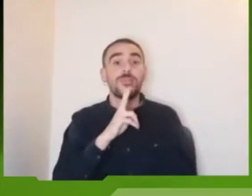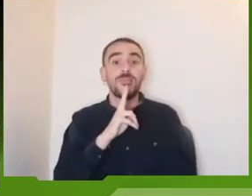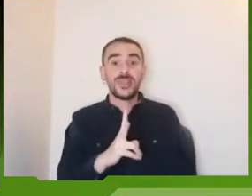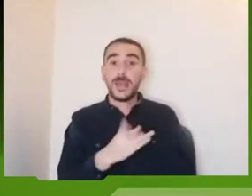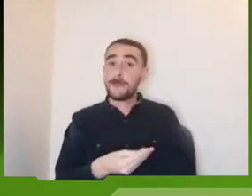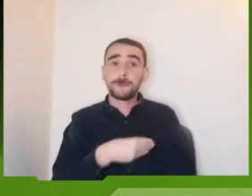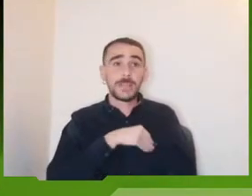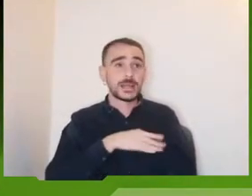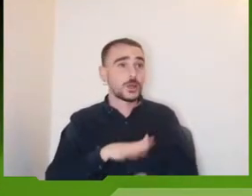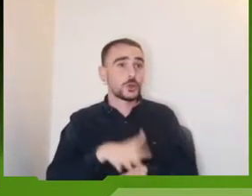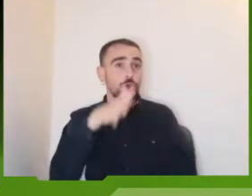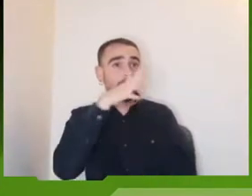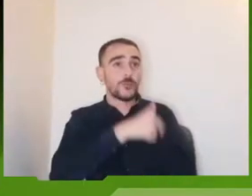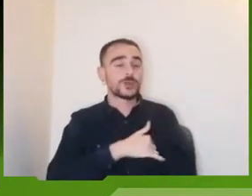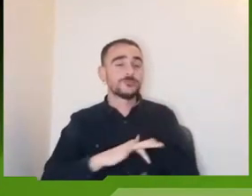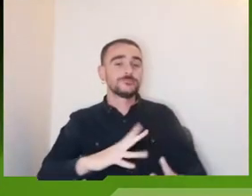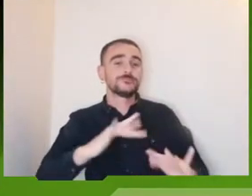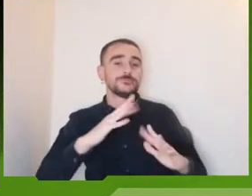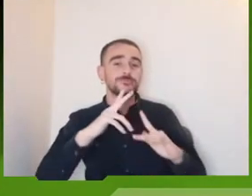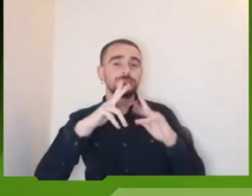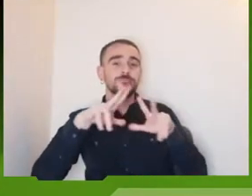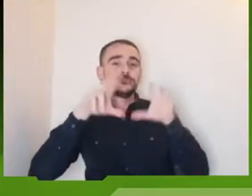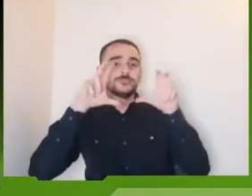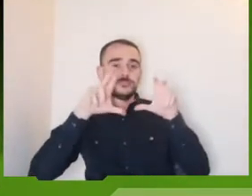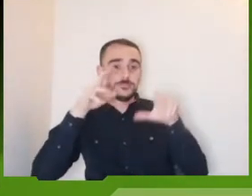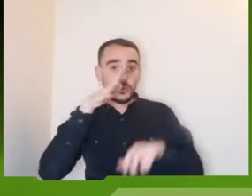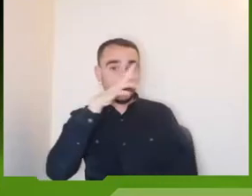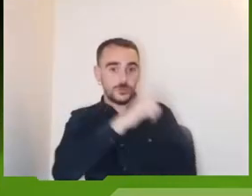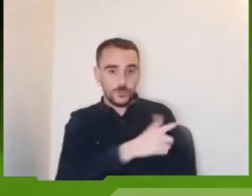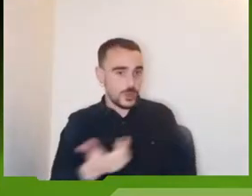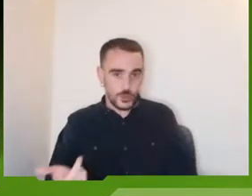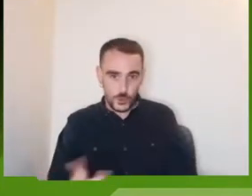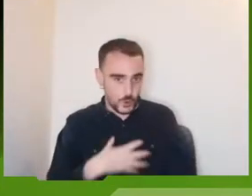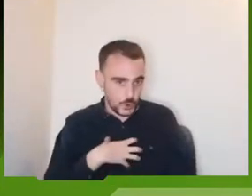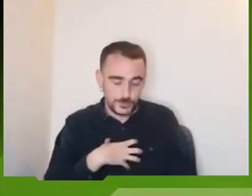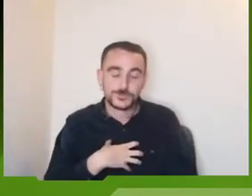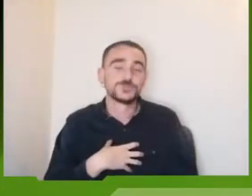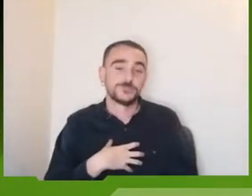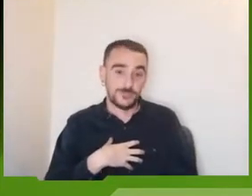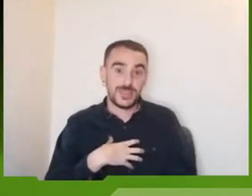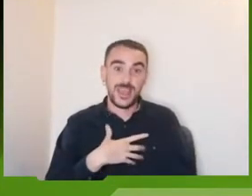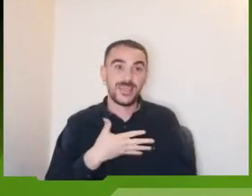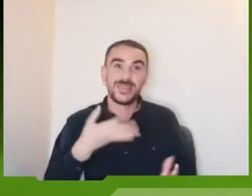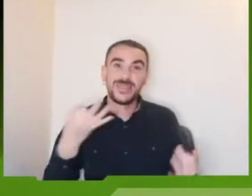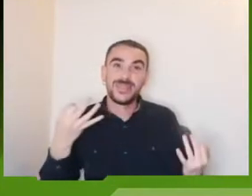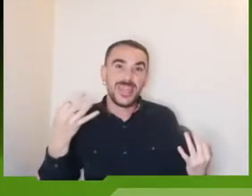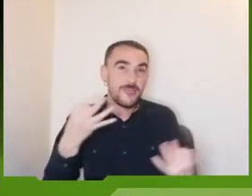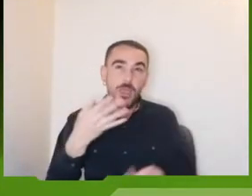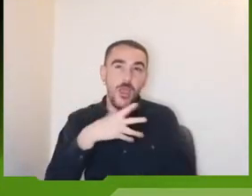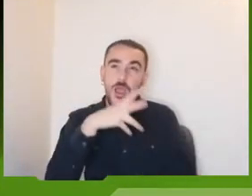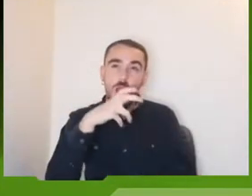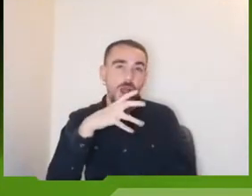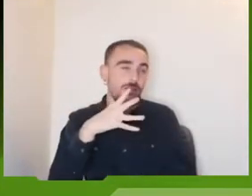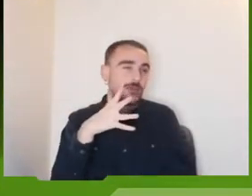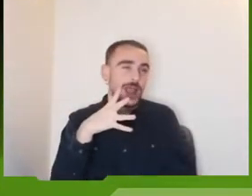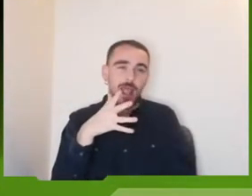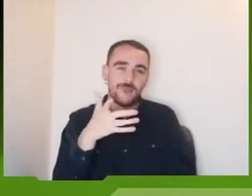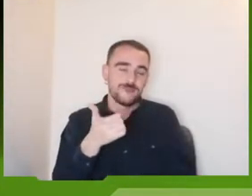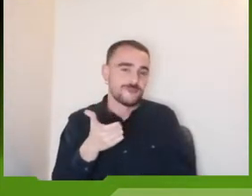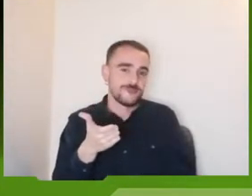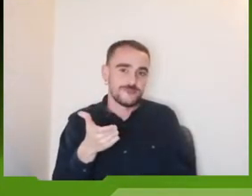olor, no llega, porque tiene que oler genial. Sí. Y es eso,